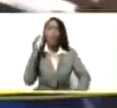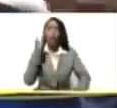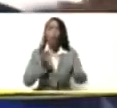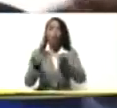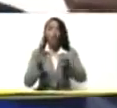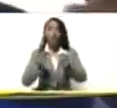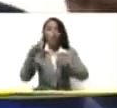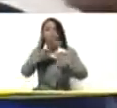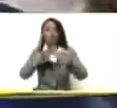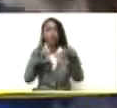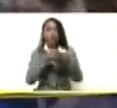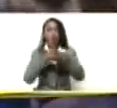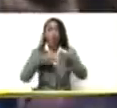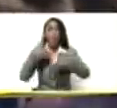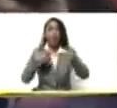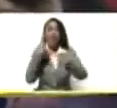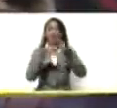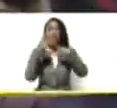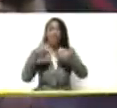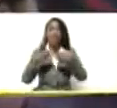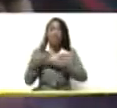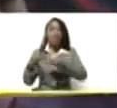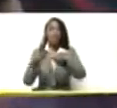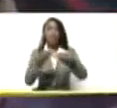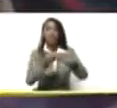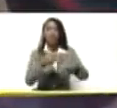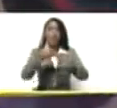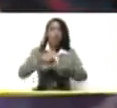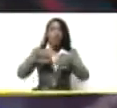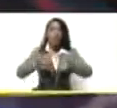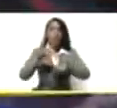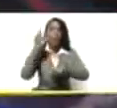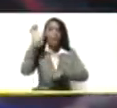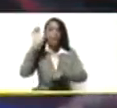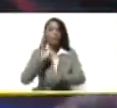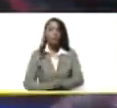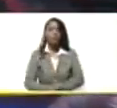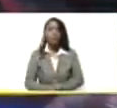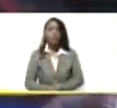de la venta y distribución de combustible en el país